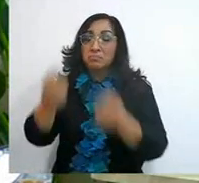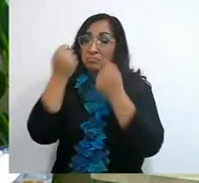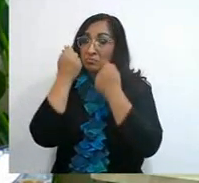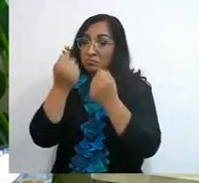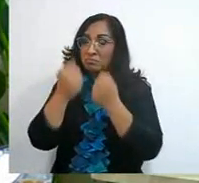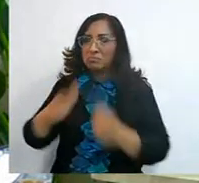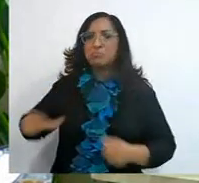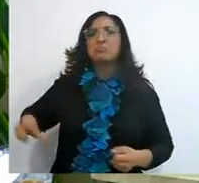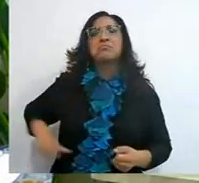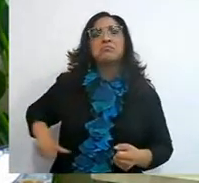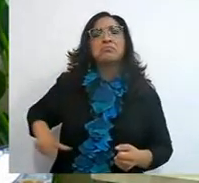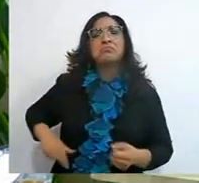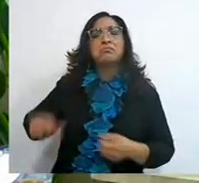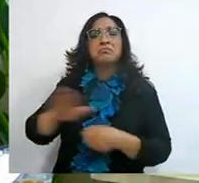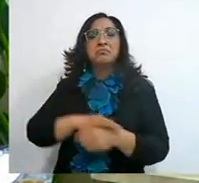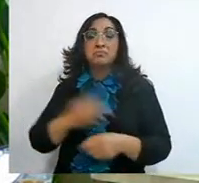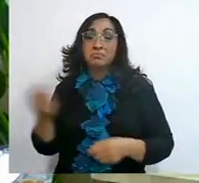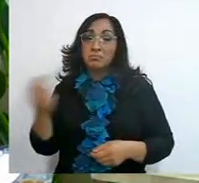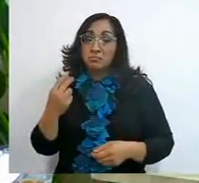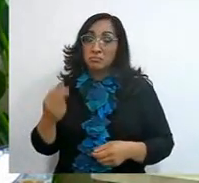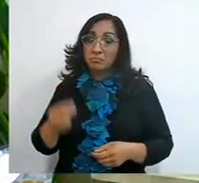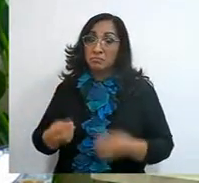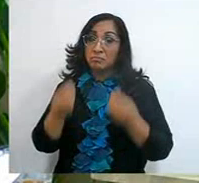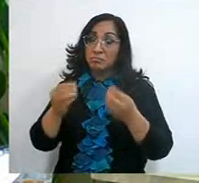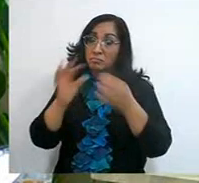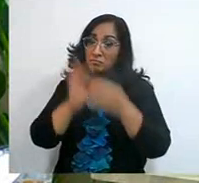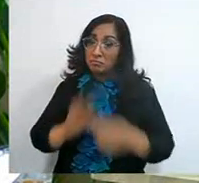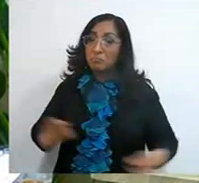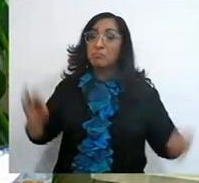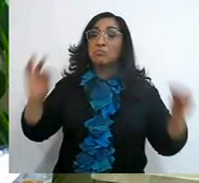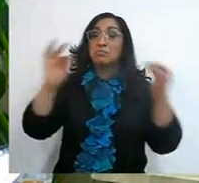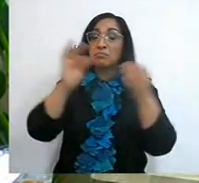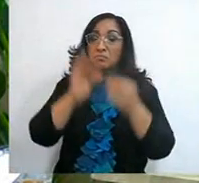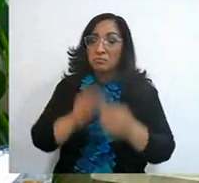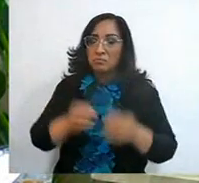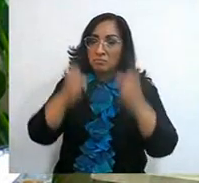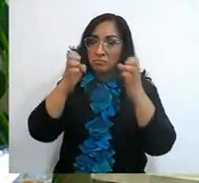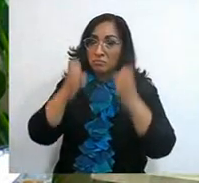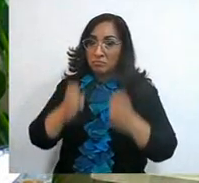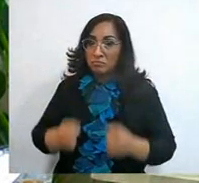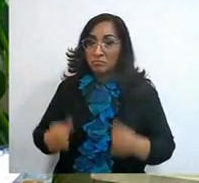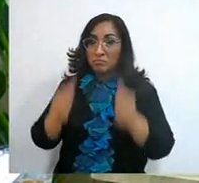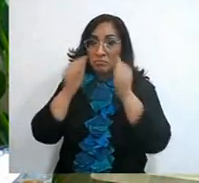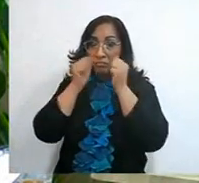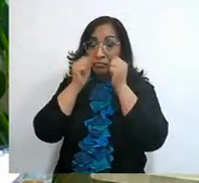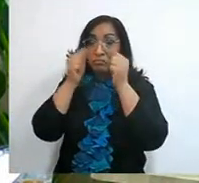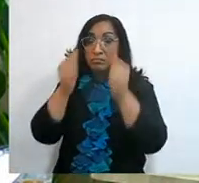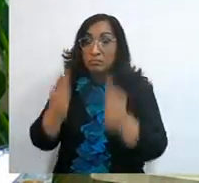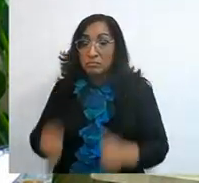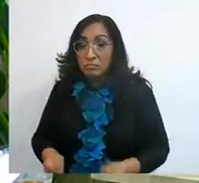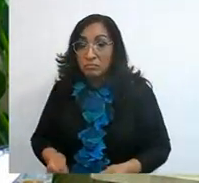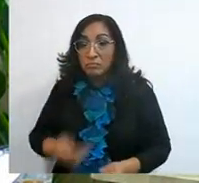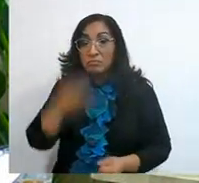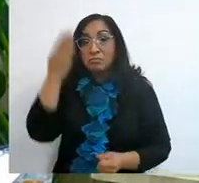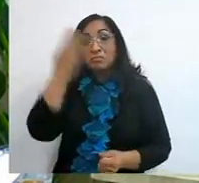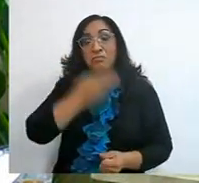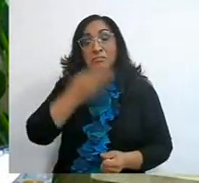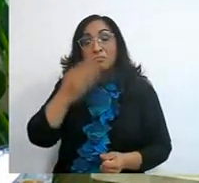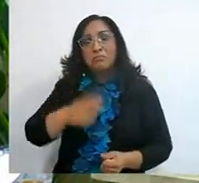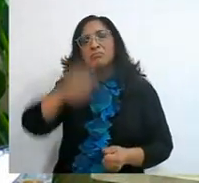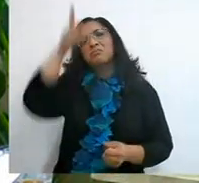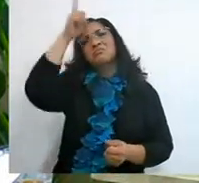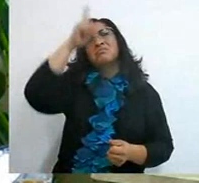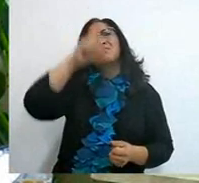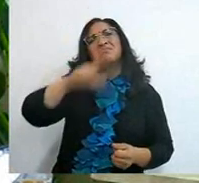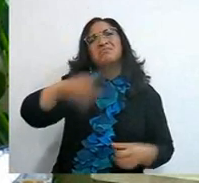Por eso es muy importante que estemos atentos a la luz de la palabra, a